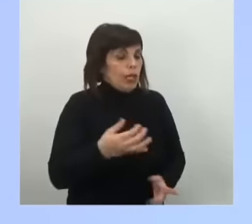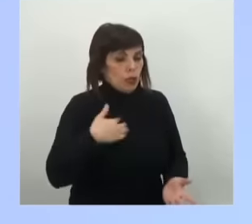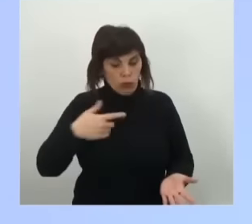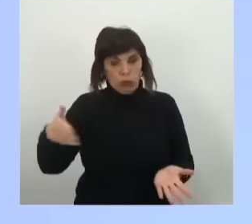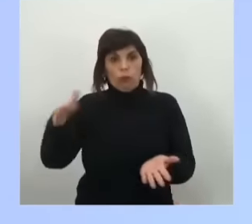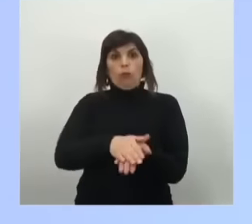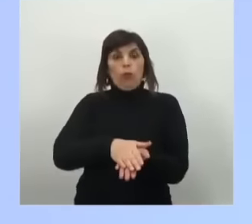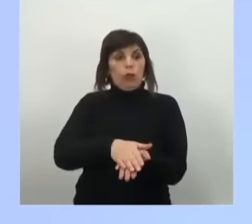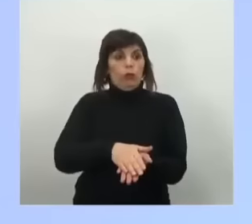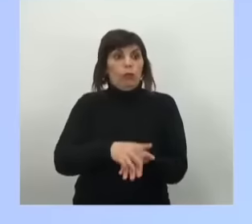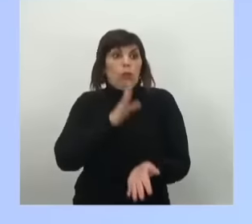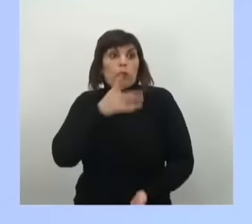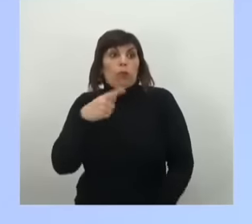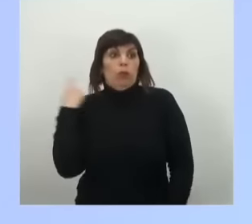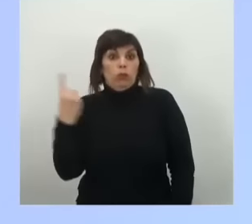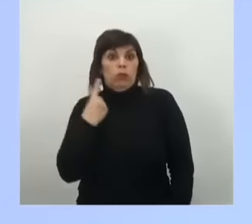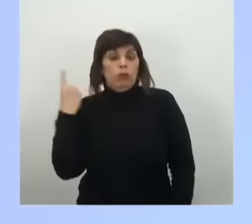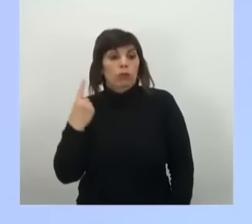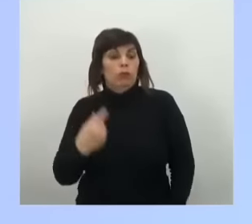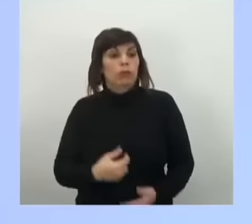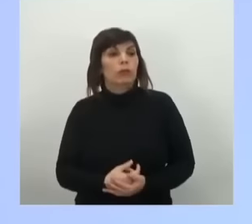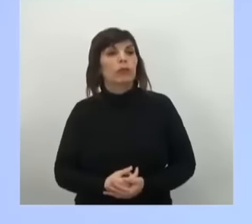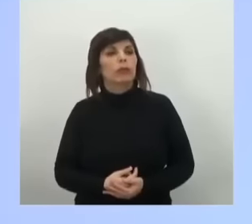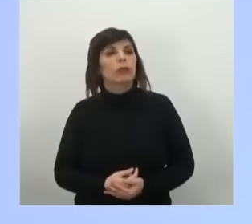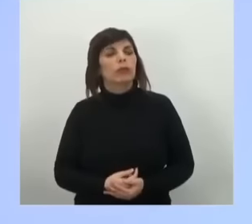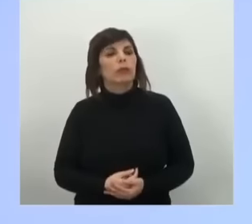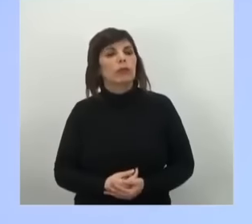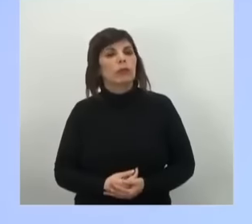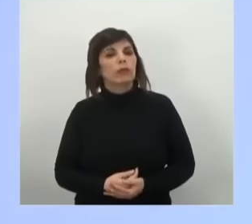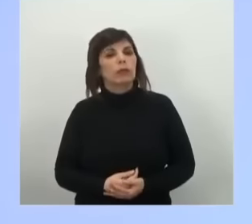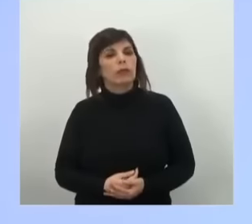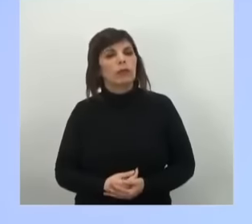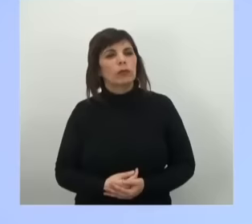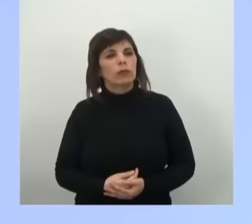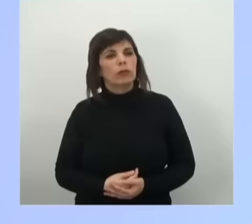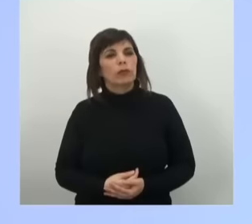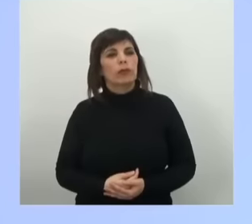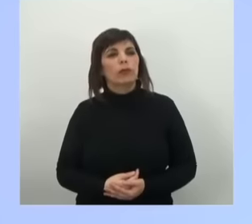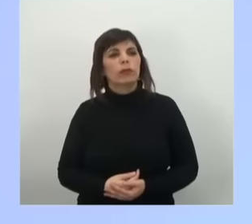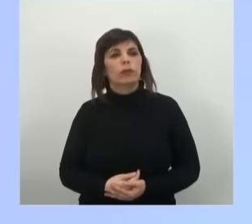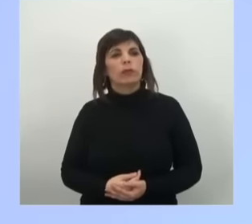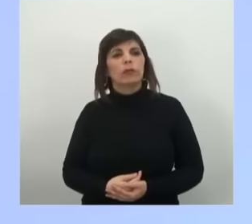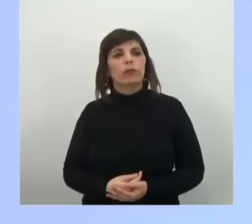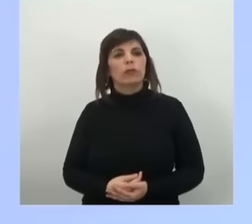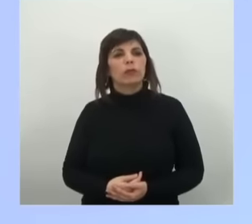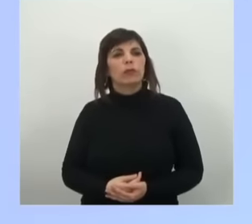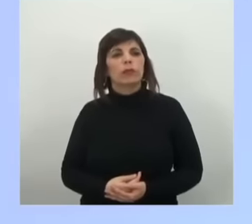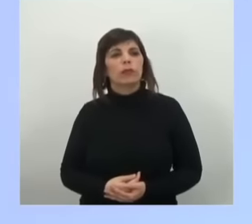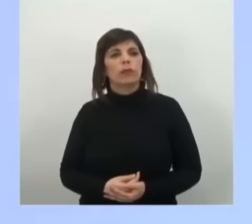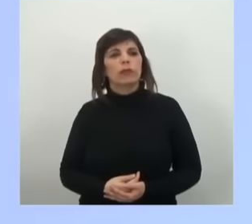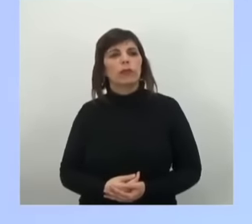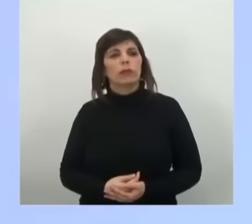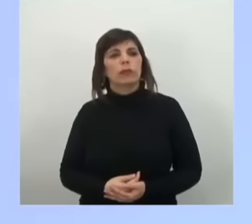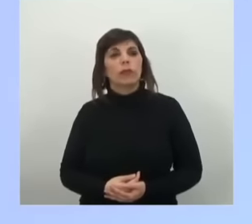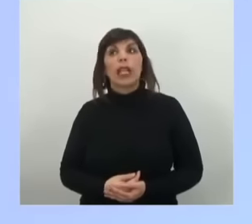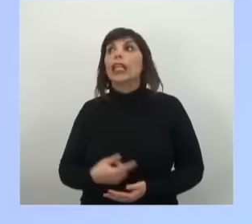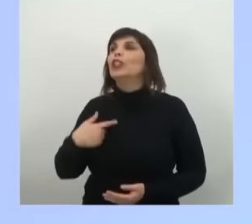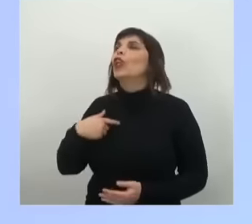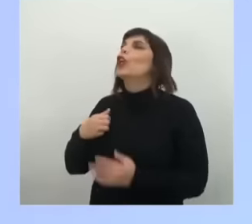estaba solo y lo que pasó es que cuando yo hago esa oración mis manos hicieron así